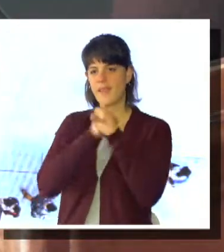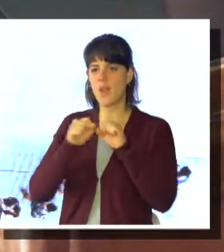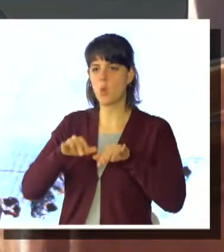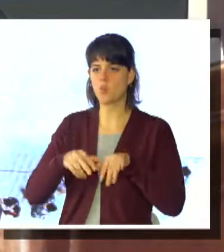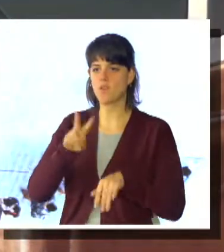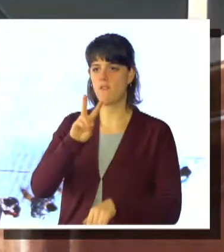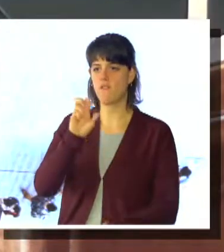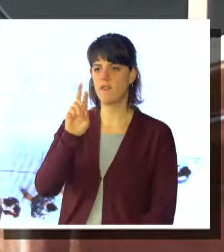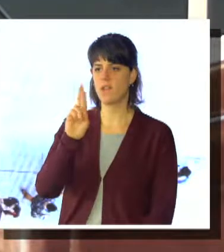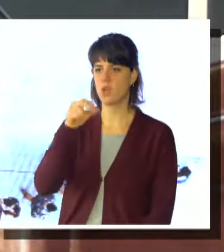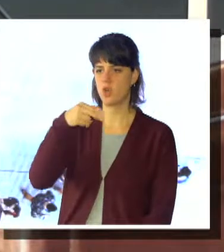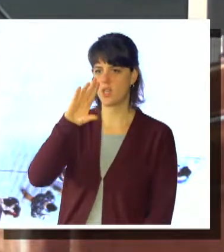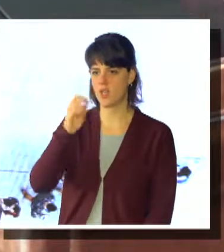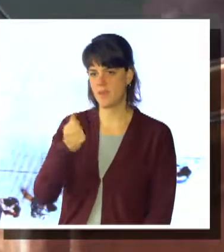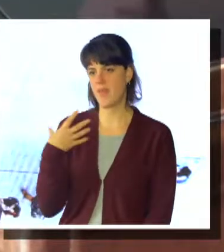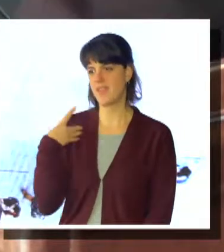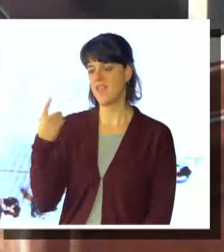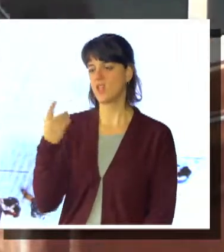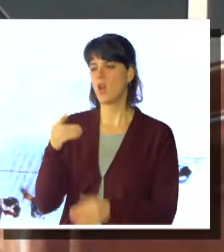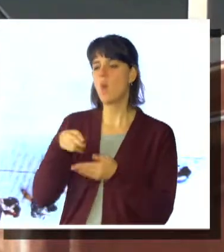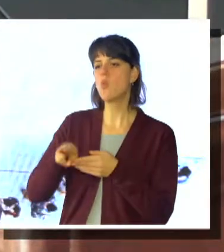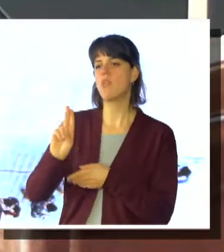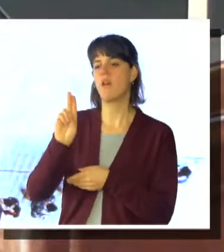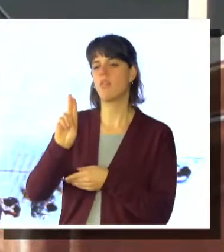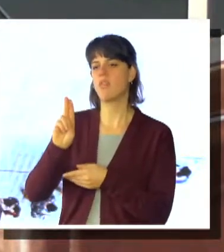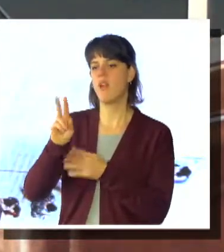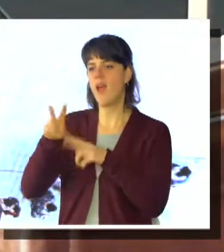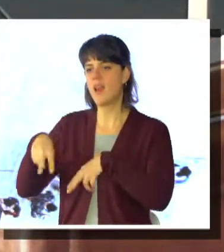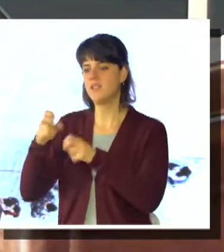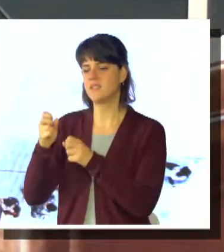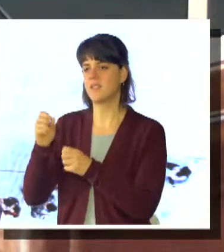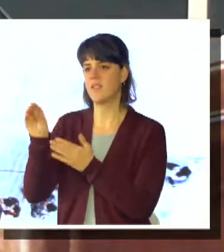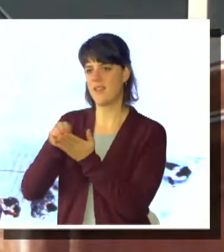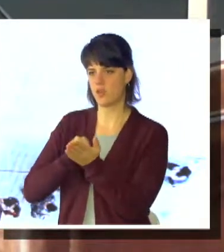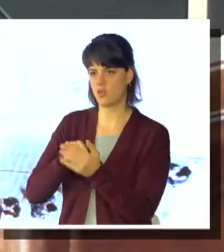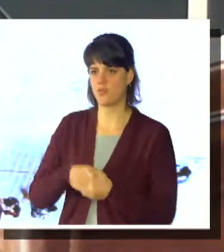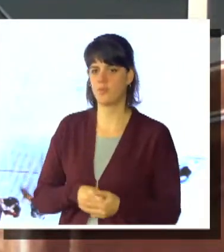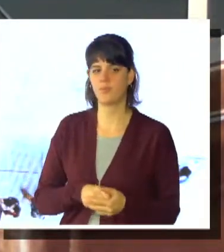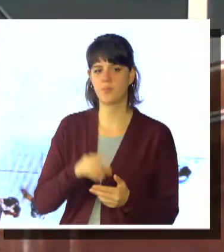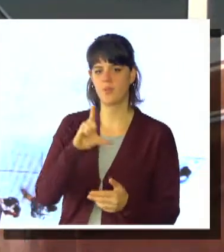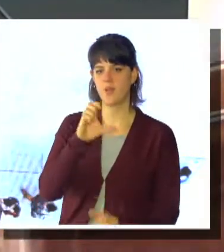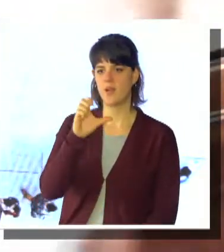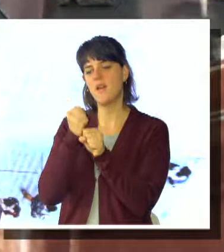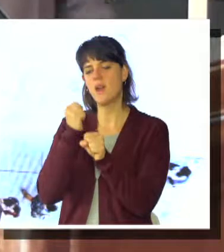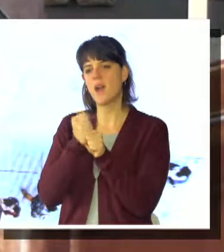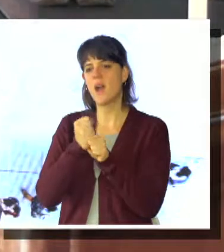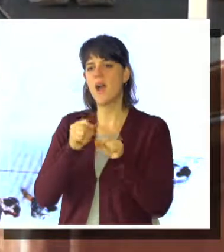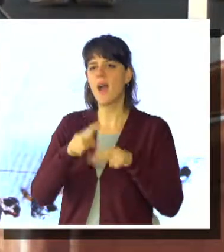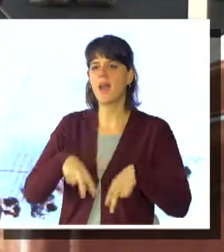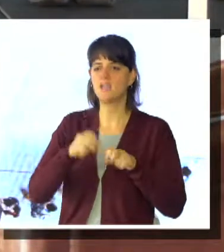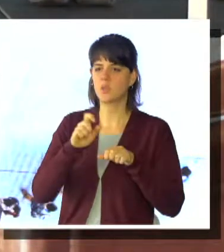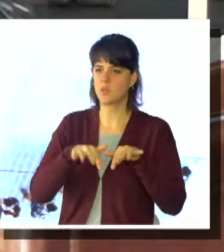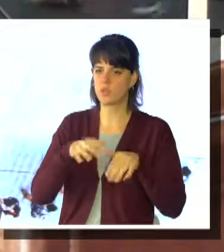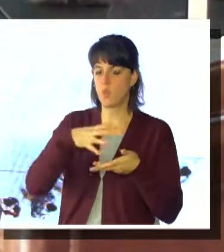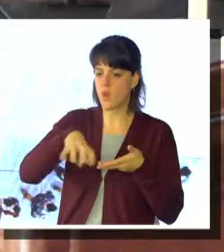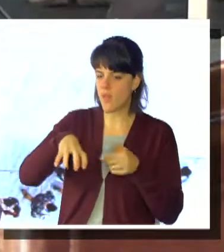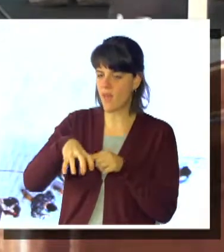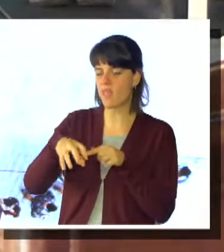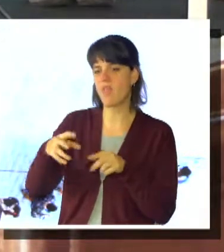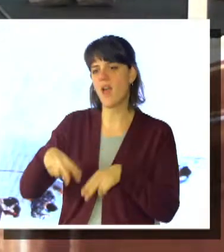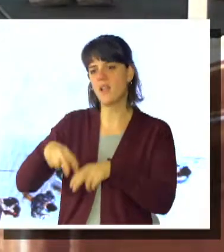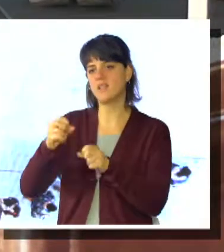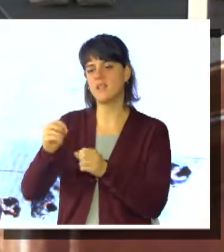Orellano, directora de la Unidad Análisis de Datos. Leticia de Vera, licenciada en Estadística del Servicio de Gestión